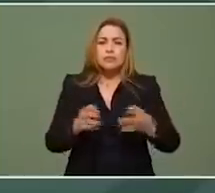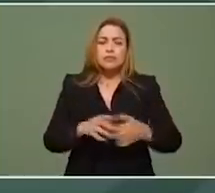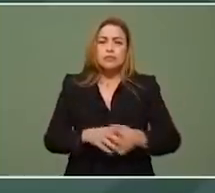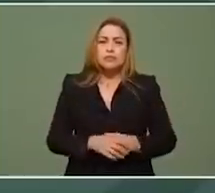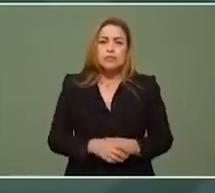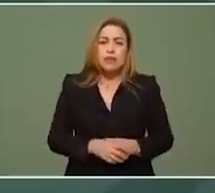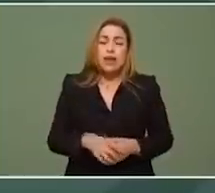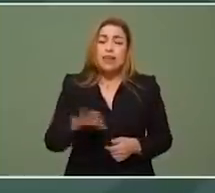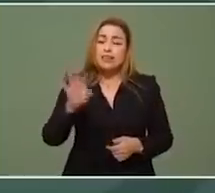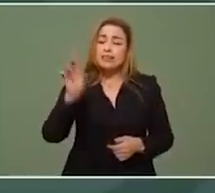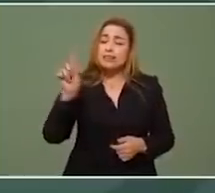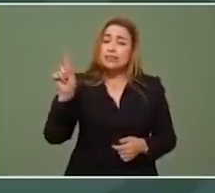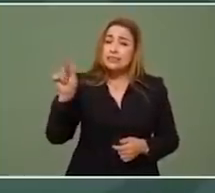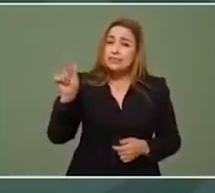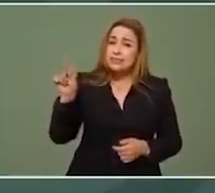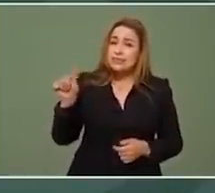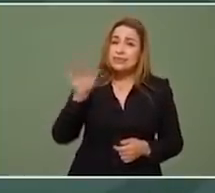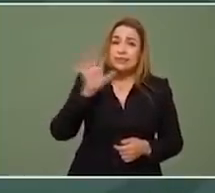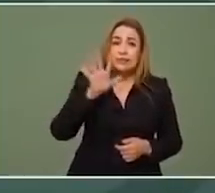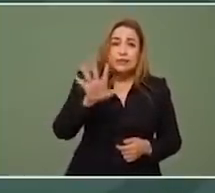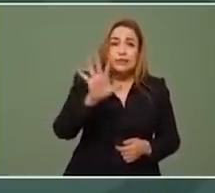el 75%